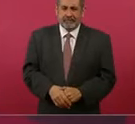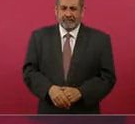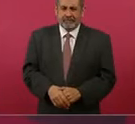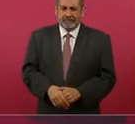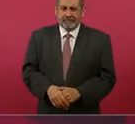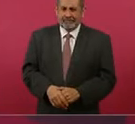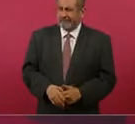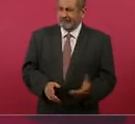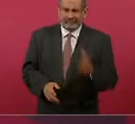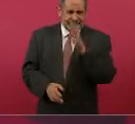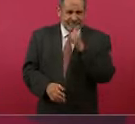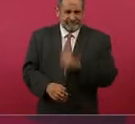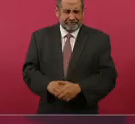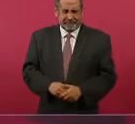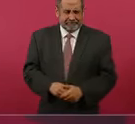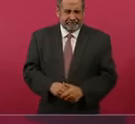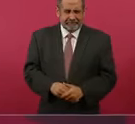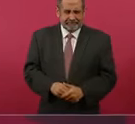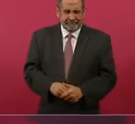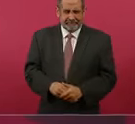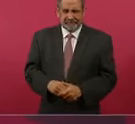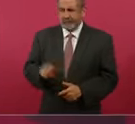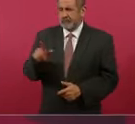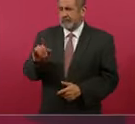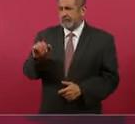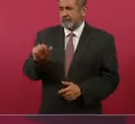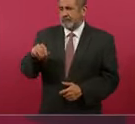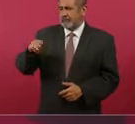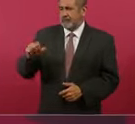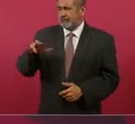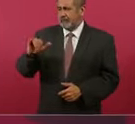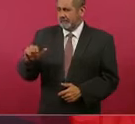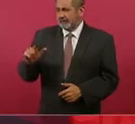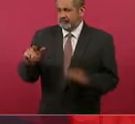¿Cómo se va a comparar a Luisa María con Chong?